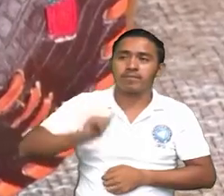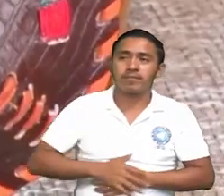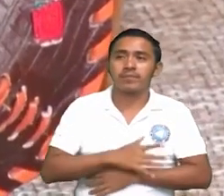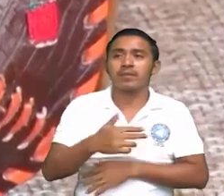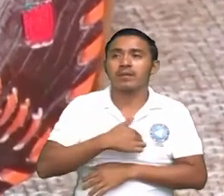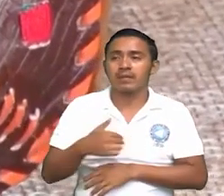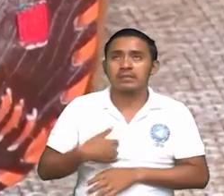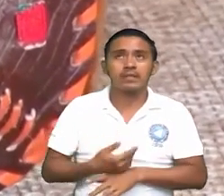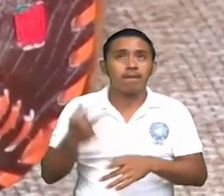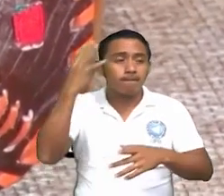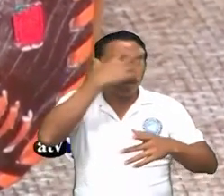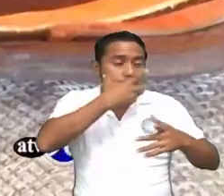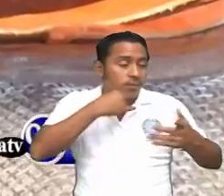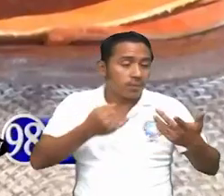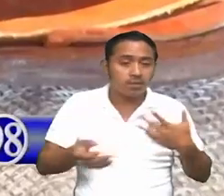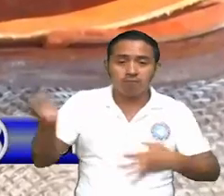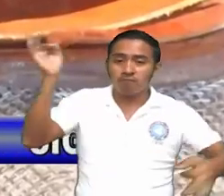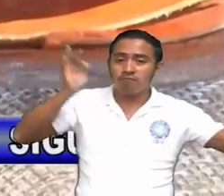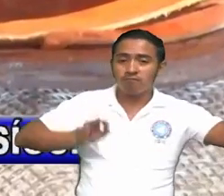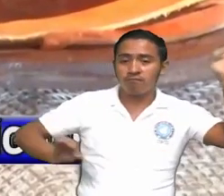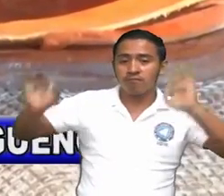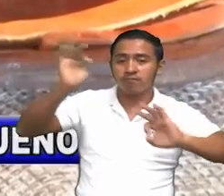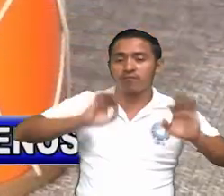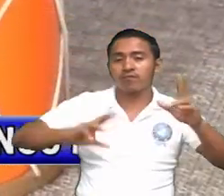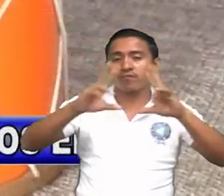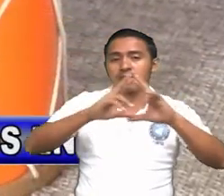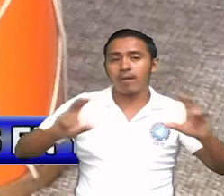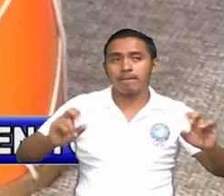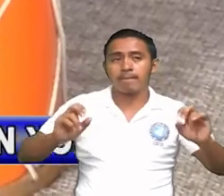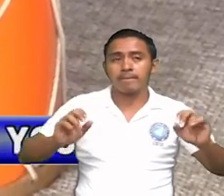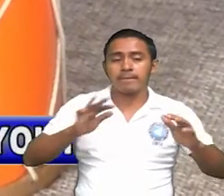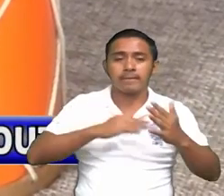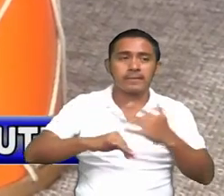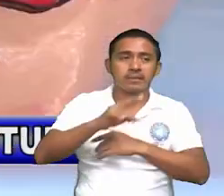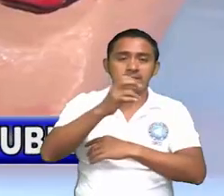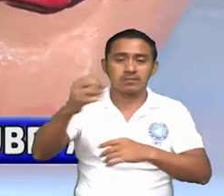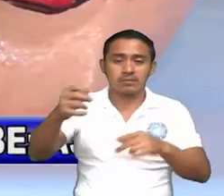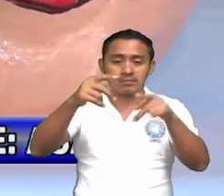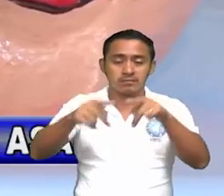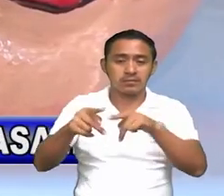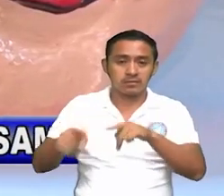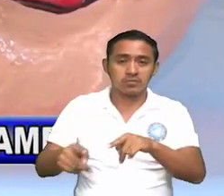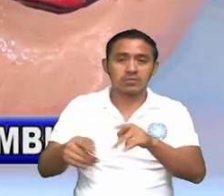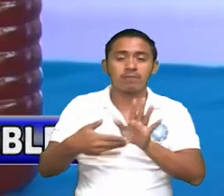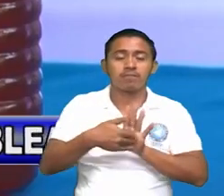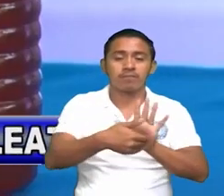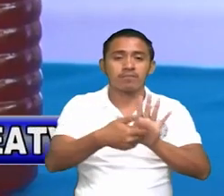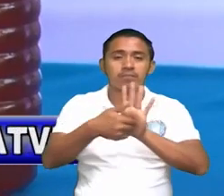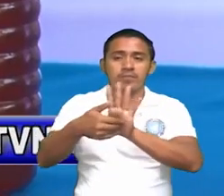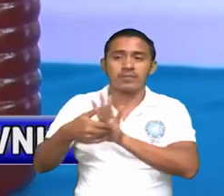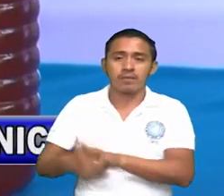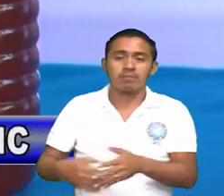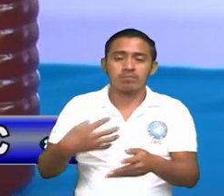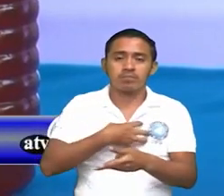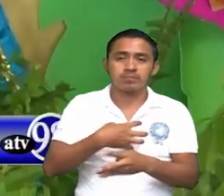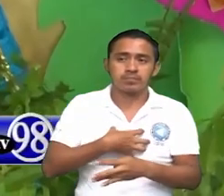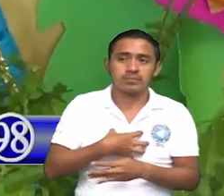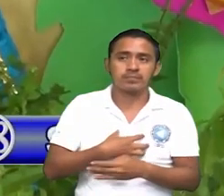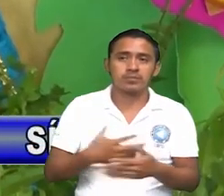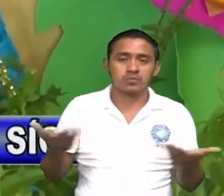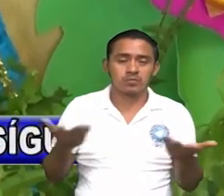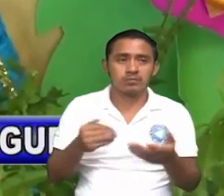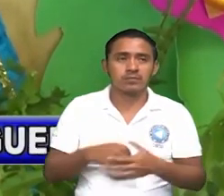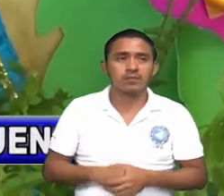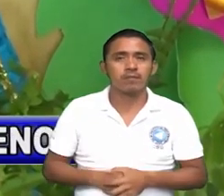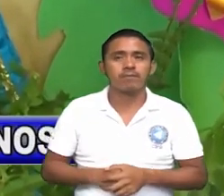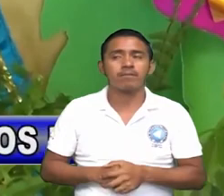una colorida feria del folclor nicaragüense, donde más de 200 protagonistas ofrecerán variedad de artesanías e indumentarias para